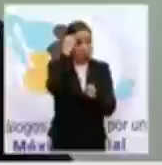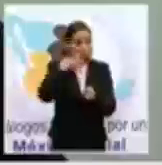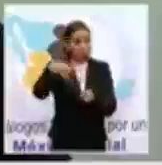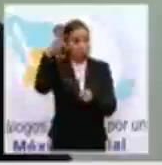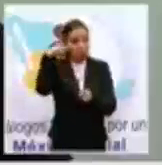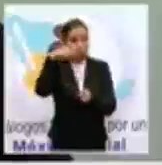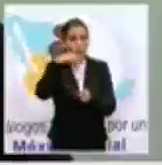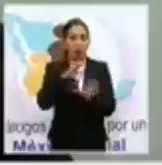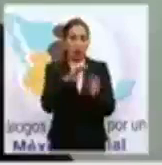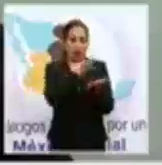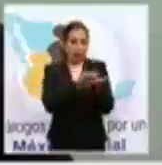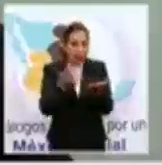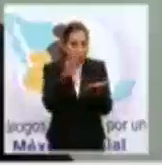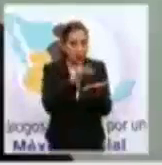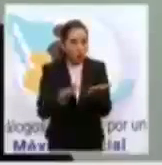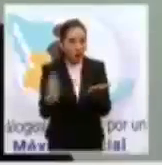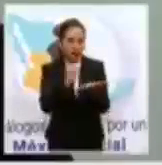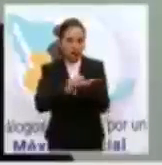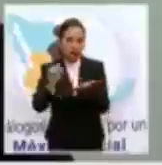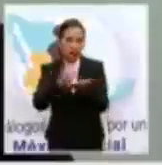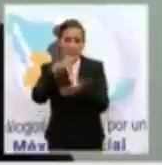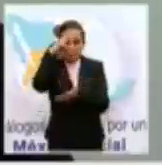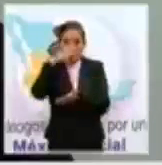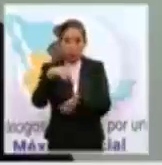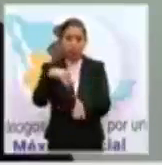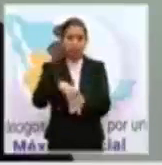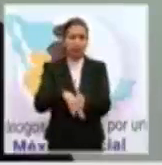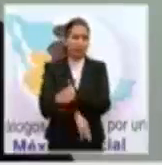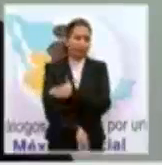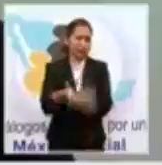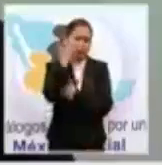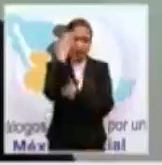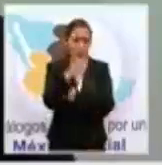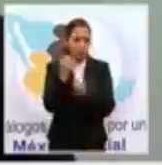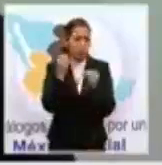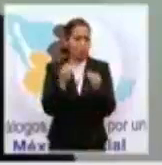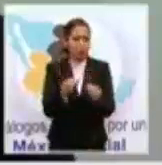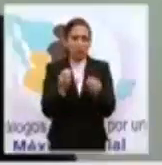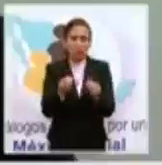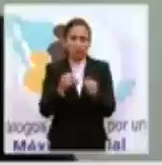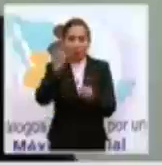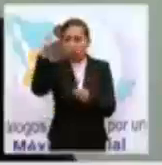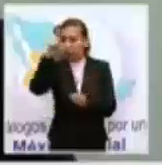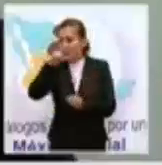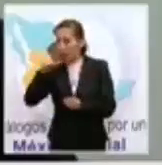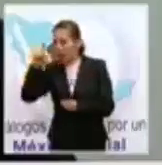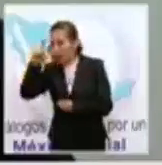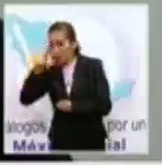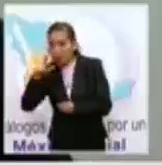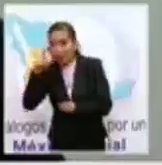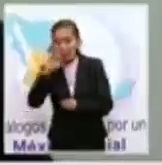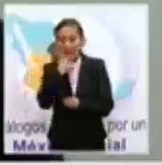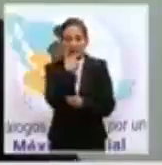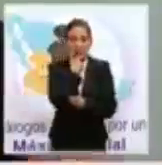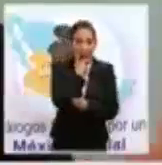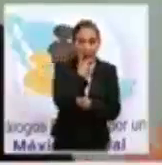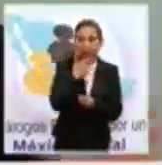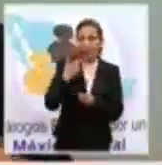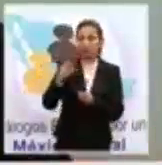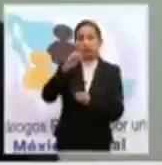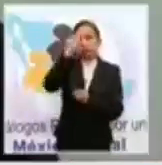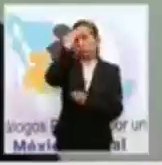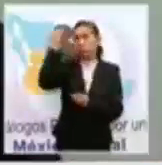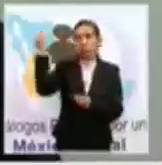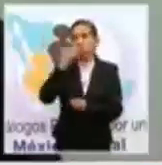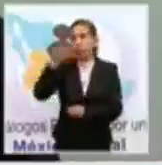situación de la lectura y la escritura en el país, pero y tantos otros lenguajes, el inglés otro desastre,